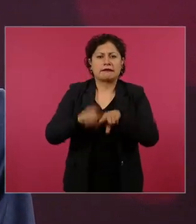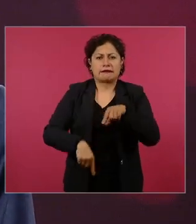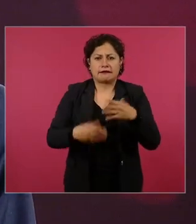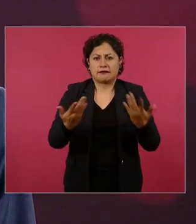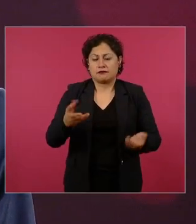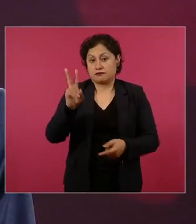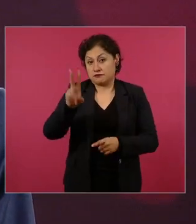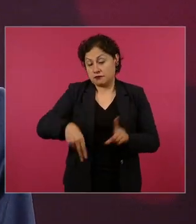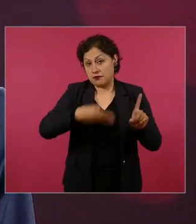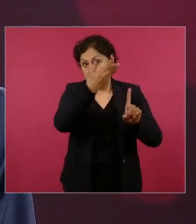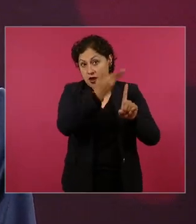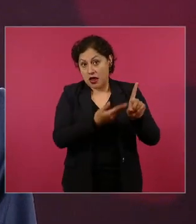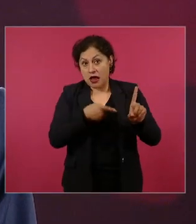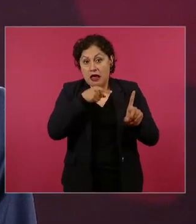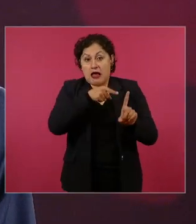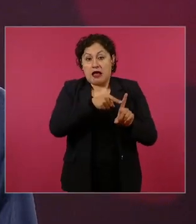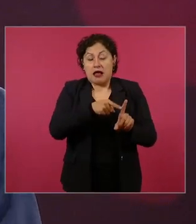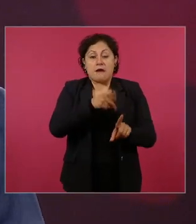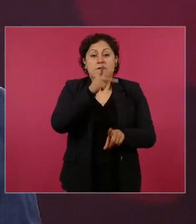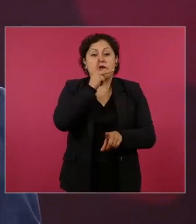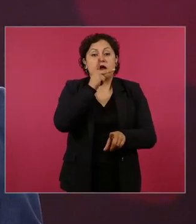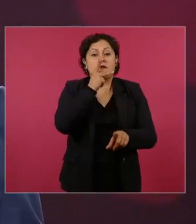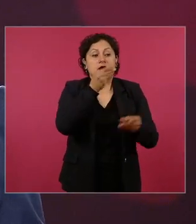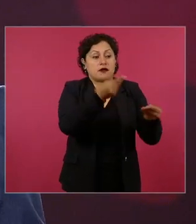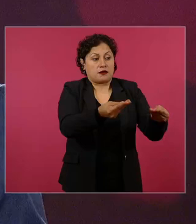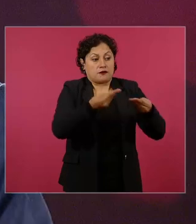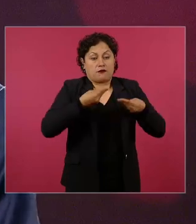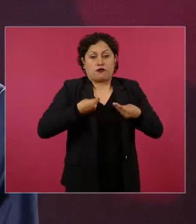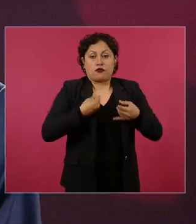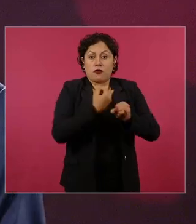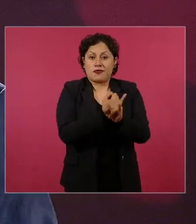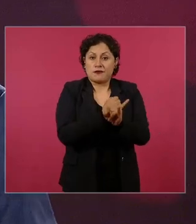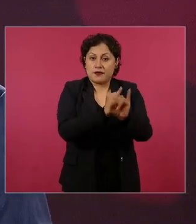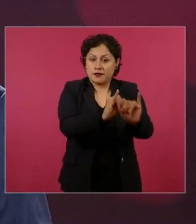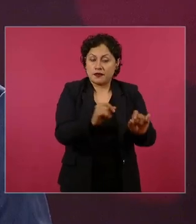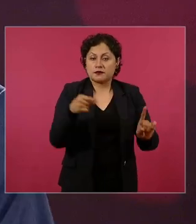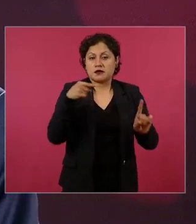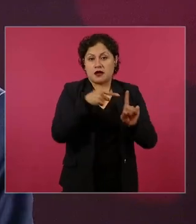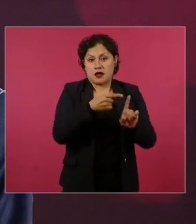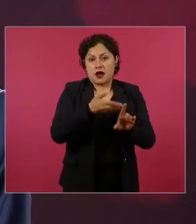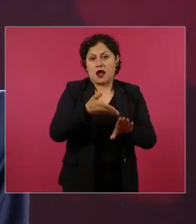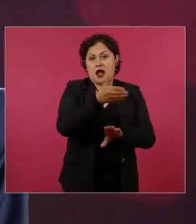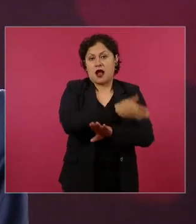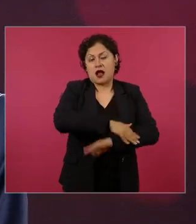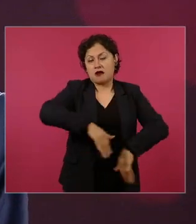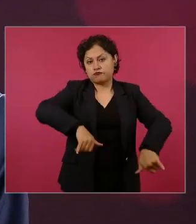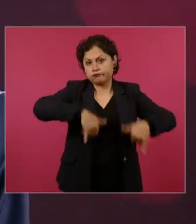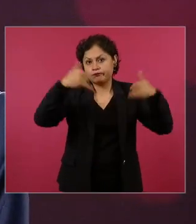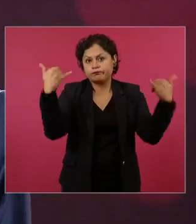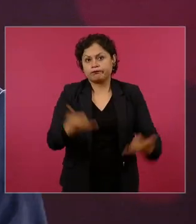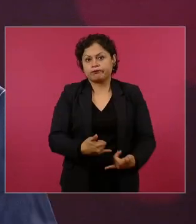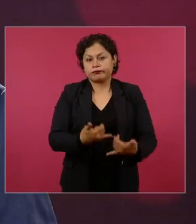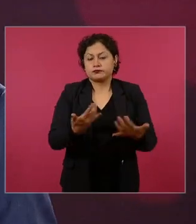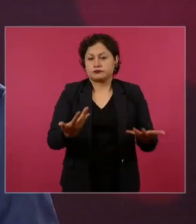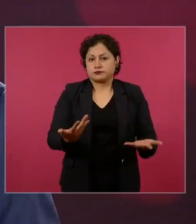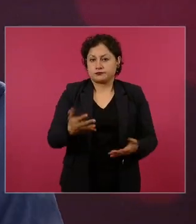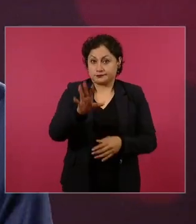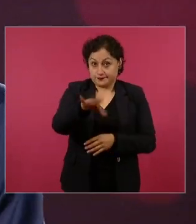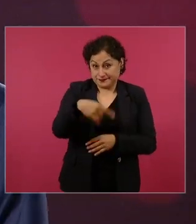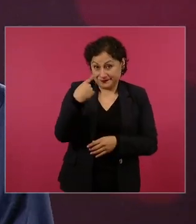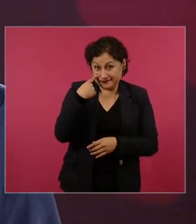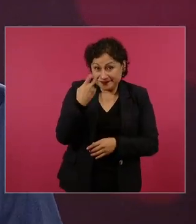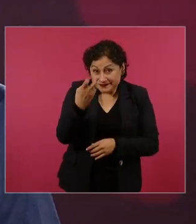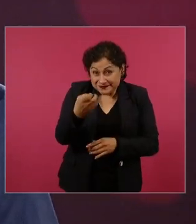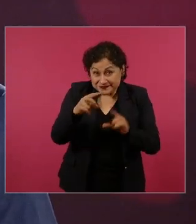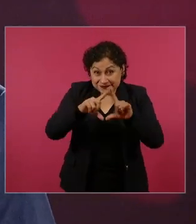es el padre de nuestra patria, que fue excomulgado Fíjense lo que es México y su historia.